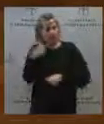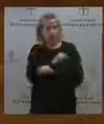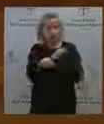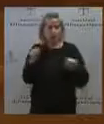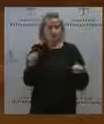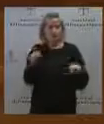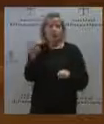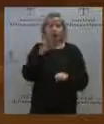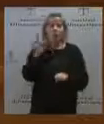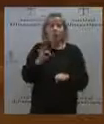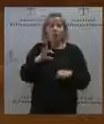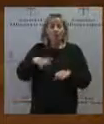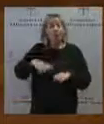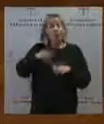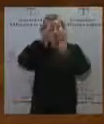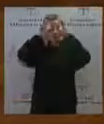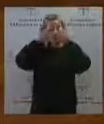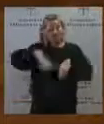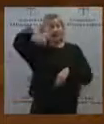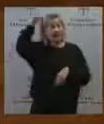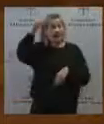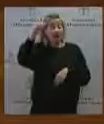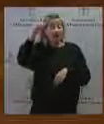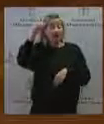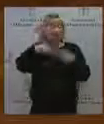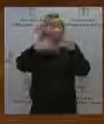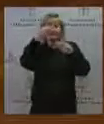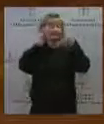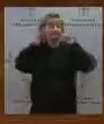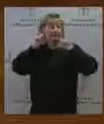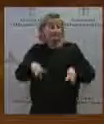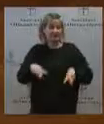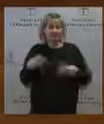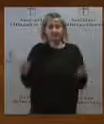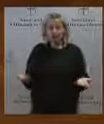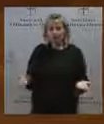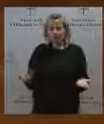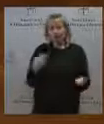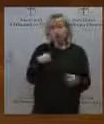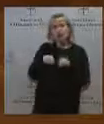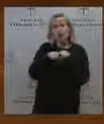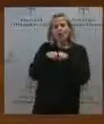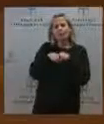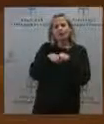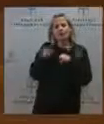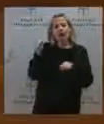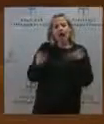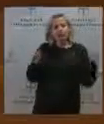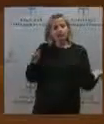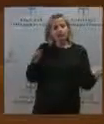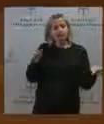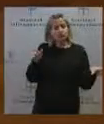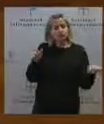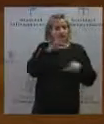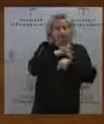ninguna manera esto significa una crítica a los profesionales de la salud asturiana. Son un lujo para una sanidad tan